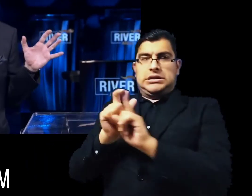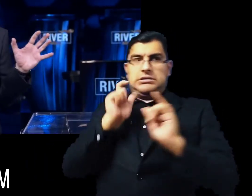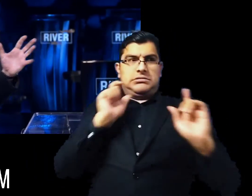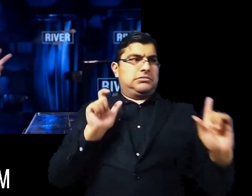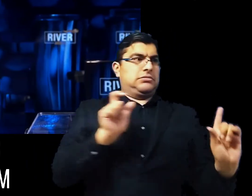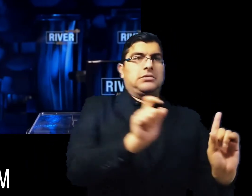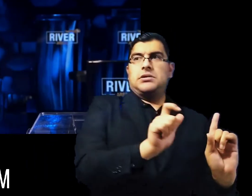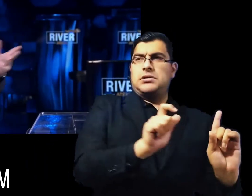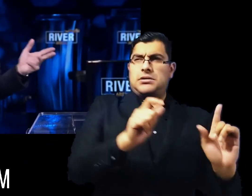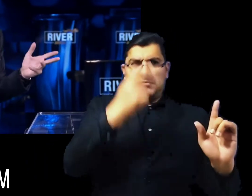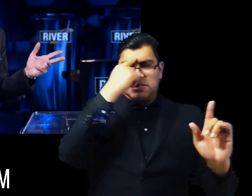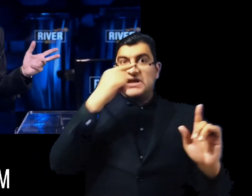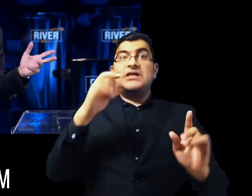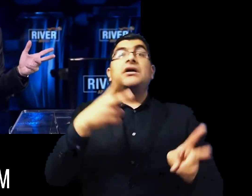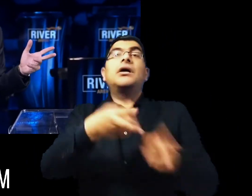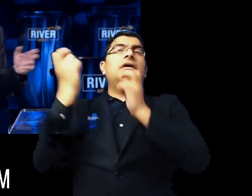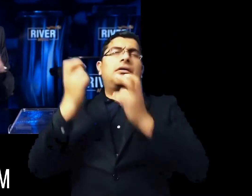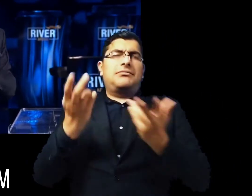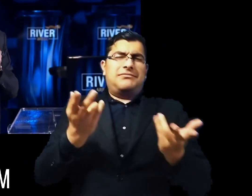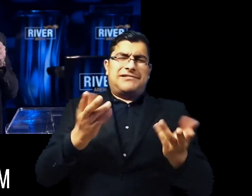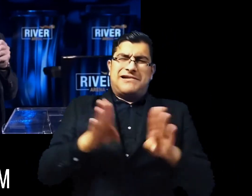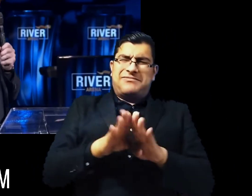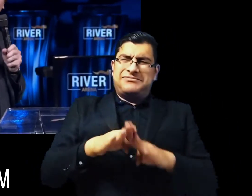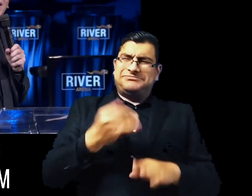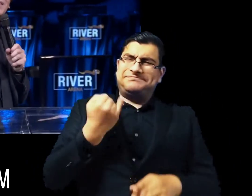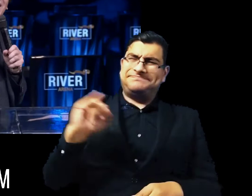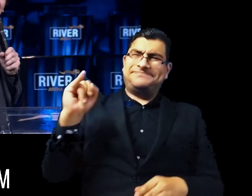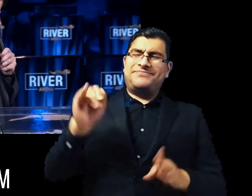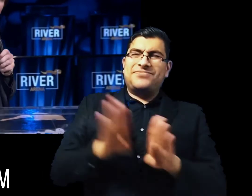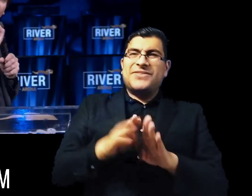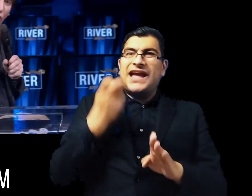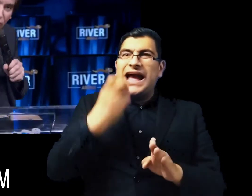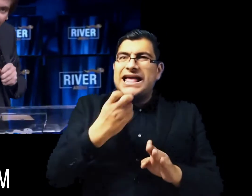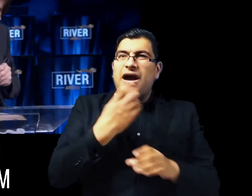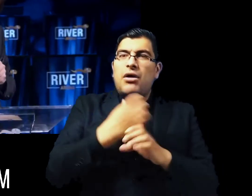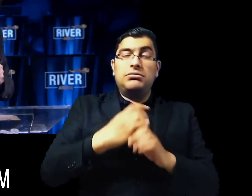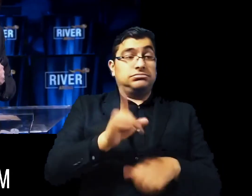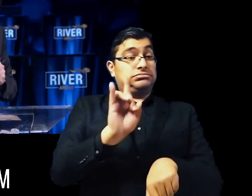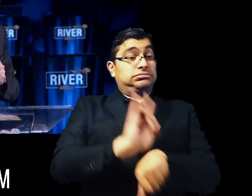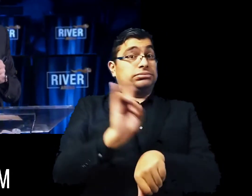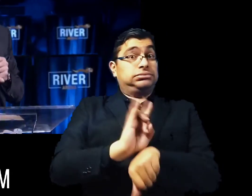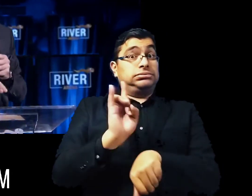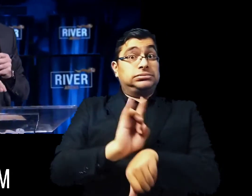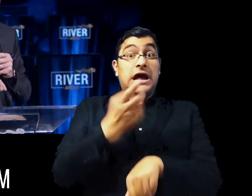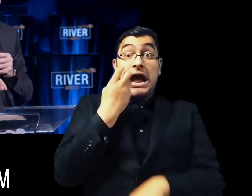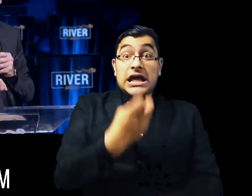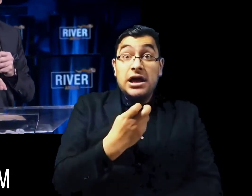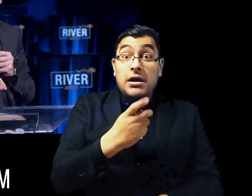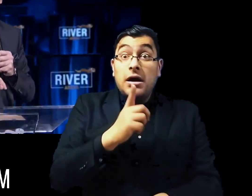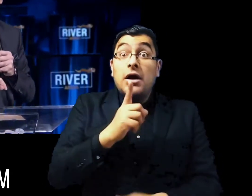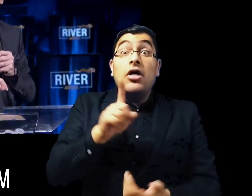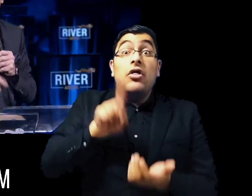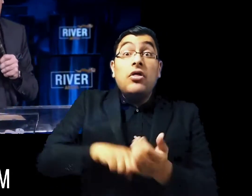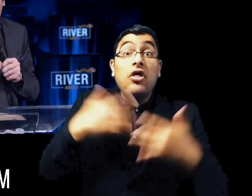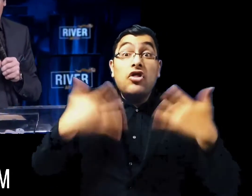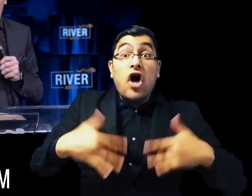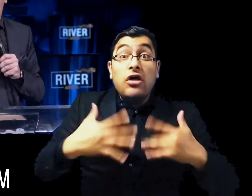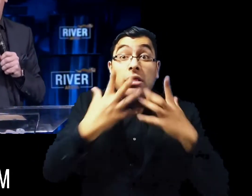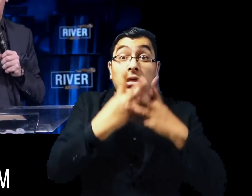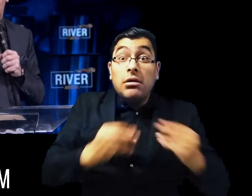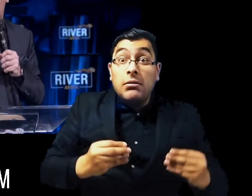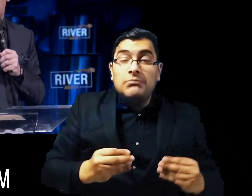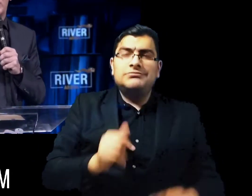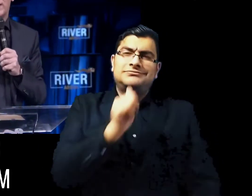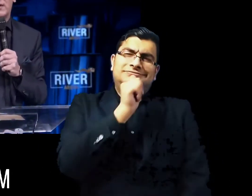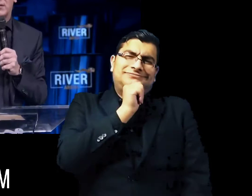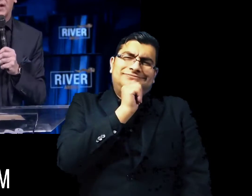quiere secuestrar, qué sé yo. Pero esas simples hojas de higuera no ocultan el dolor. Y menos sirven